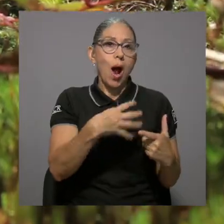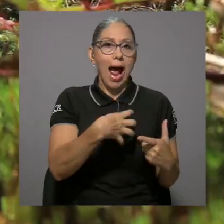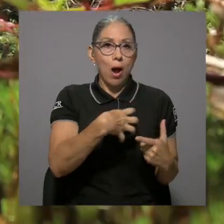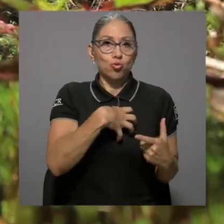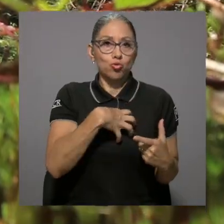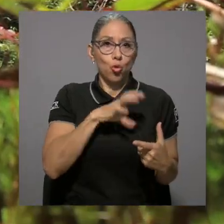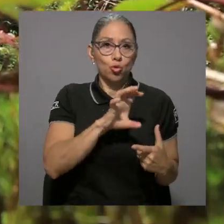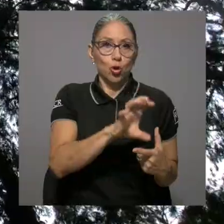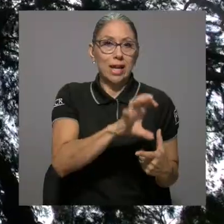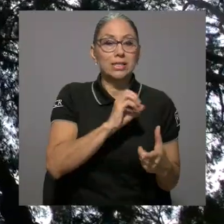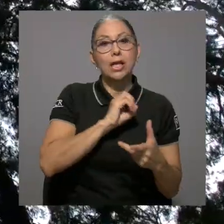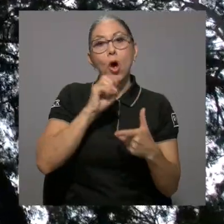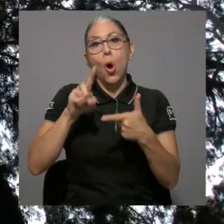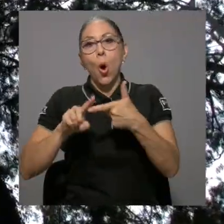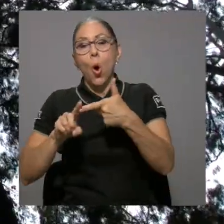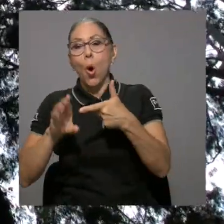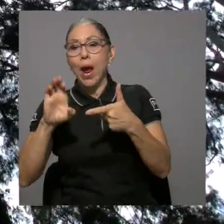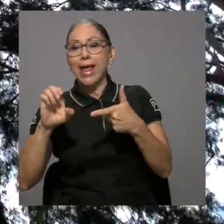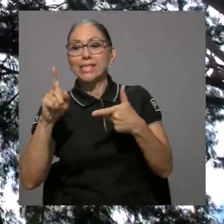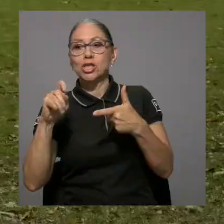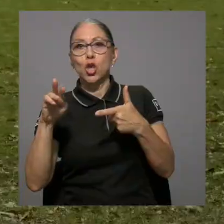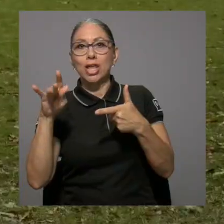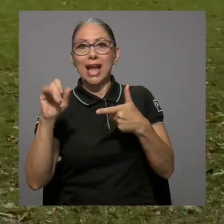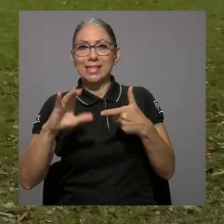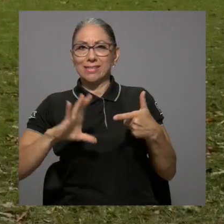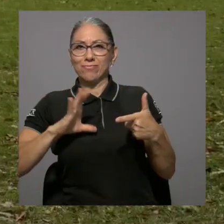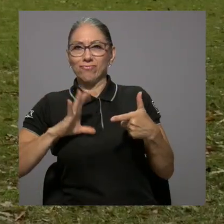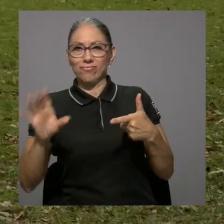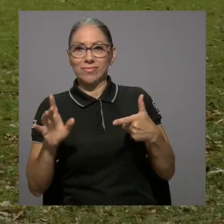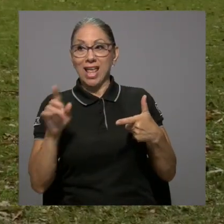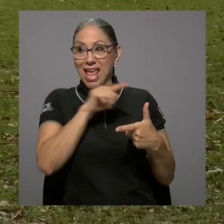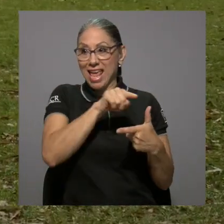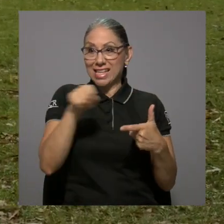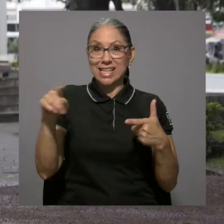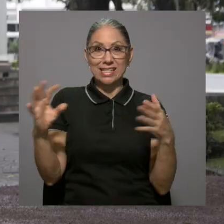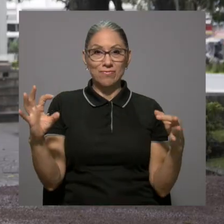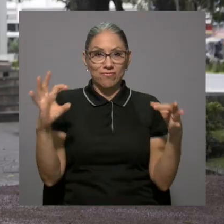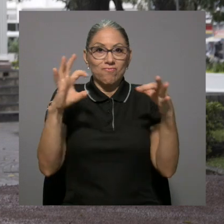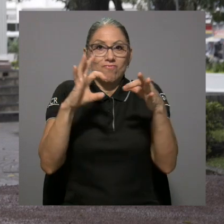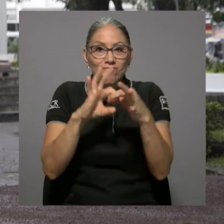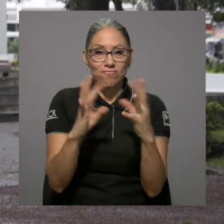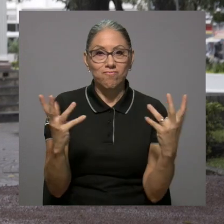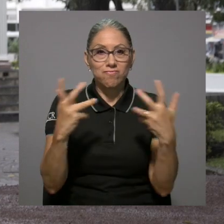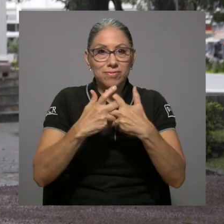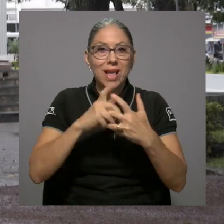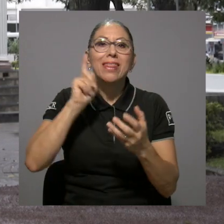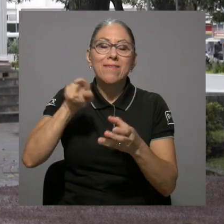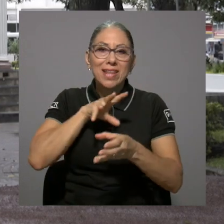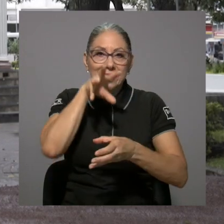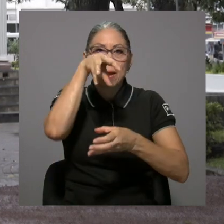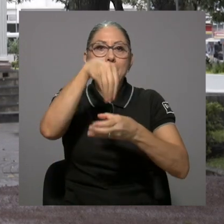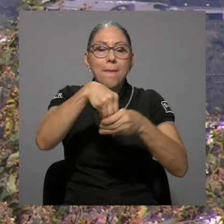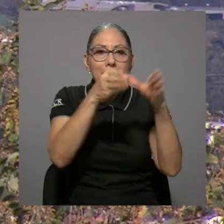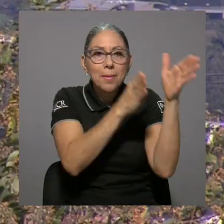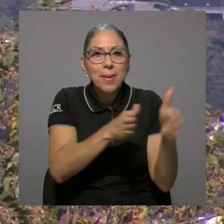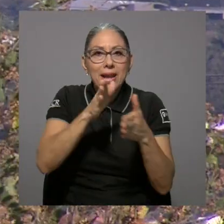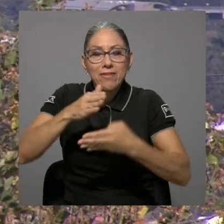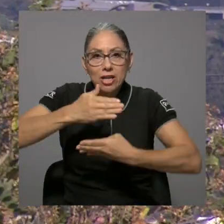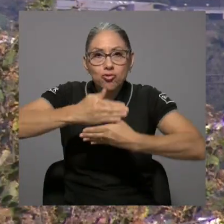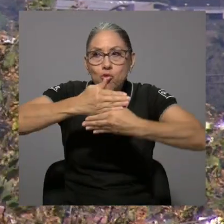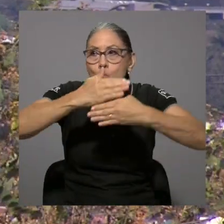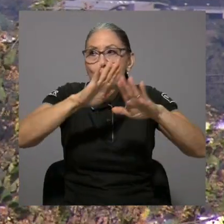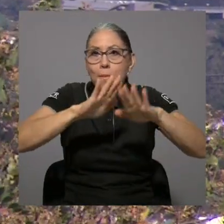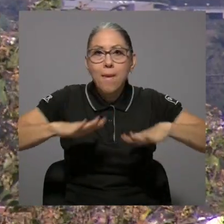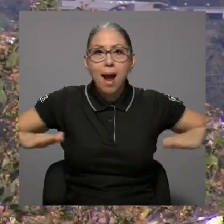exóticas. Estas especies se relacionan entre sí y deberían ser parte de la planificación urbana. Por